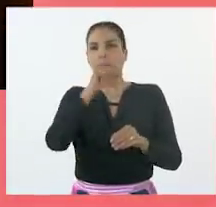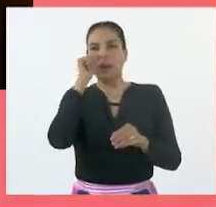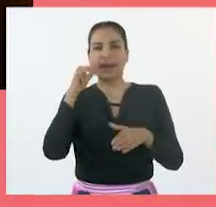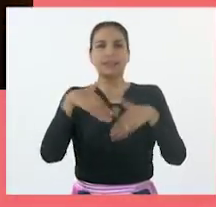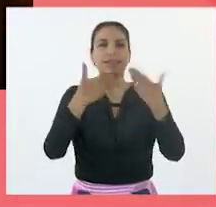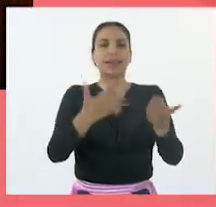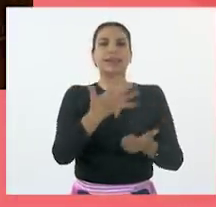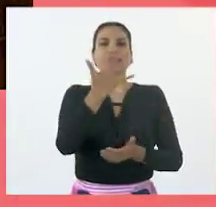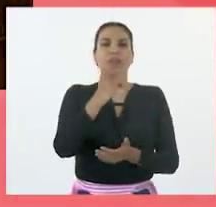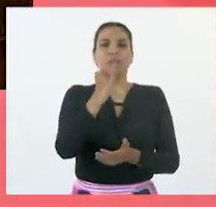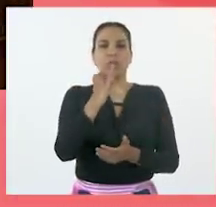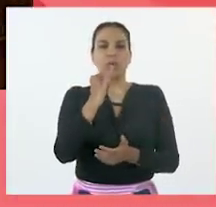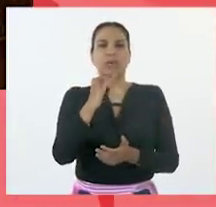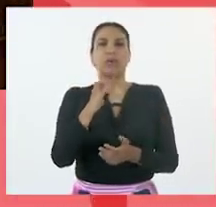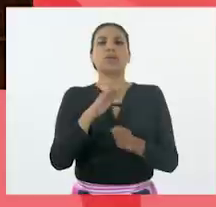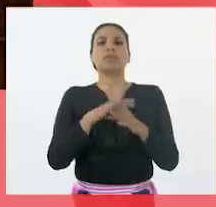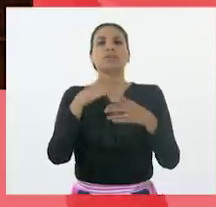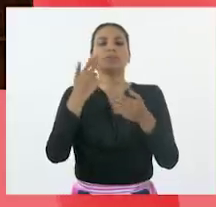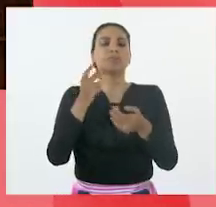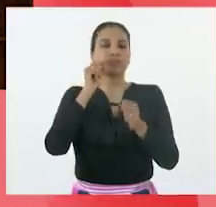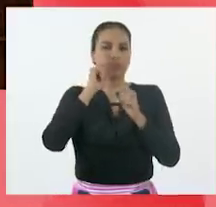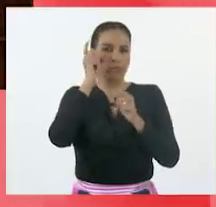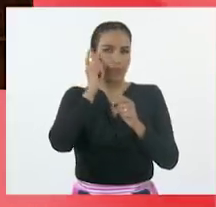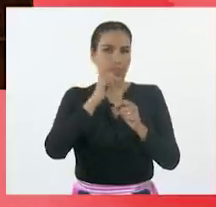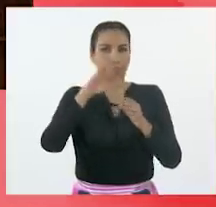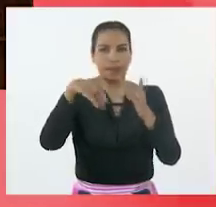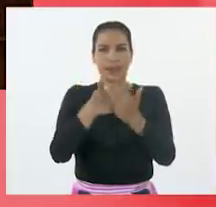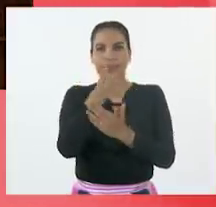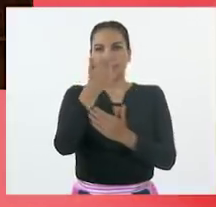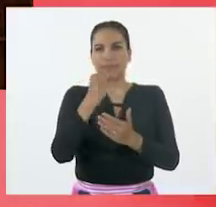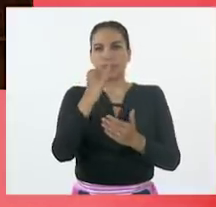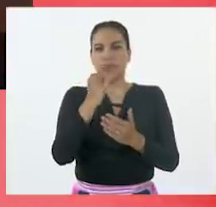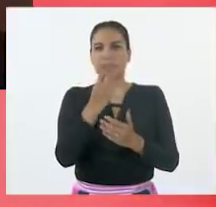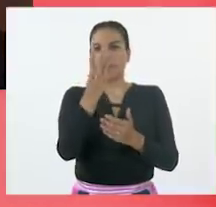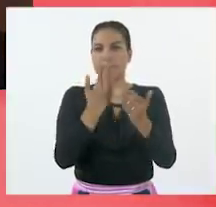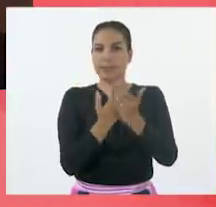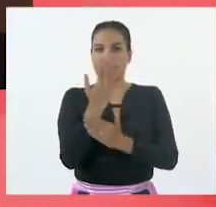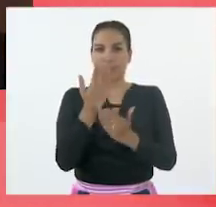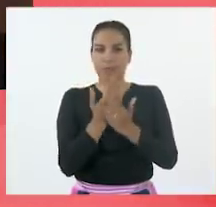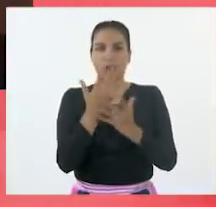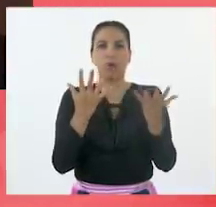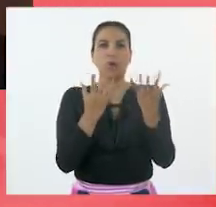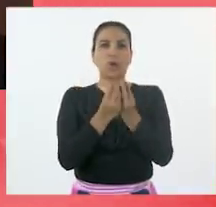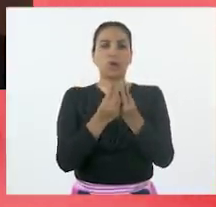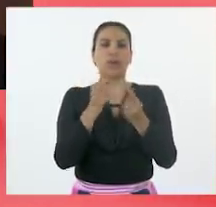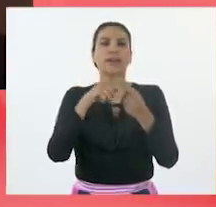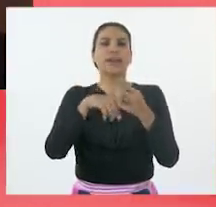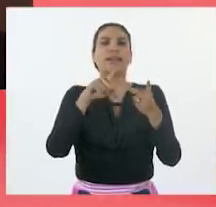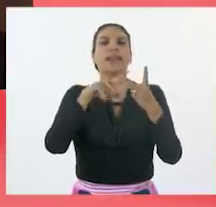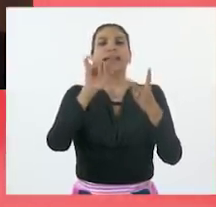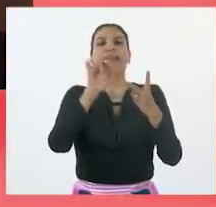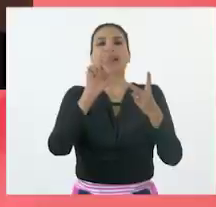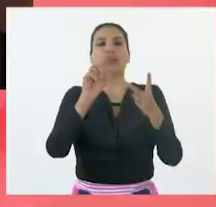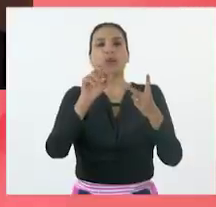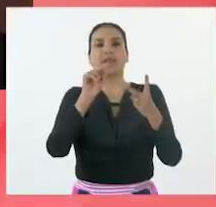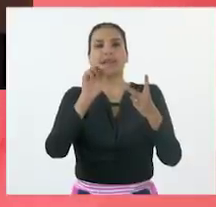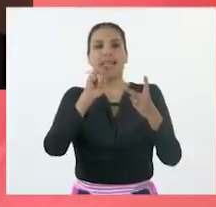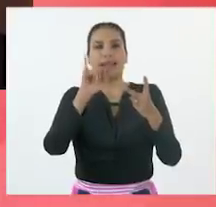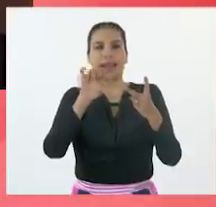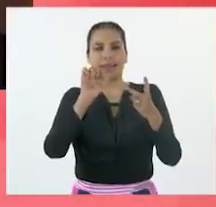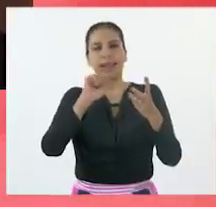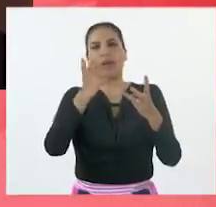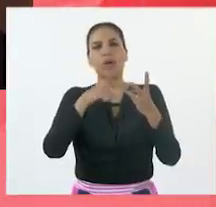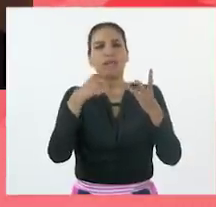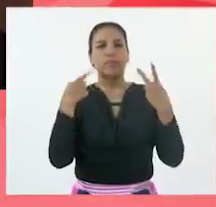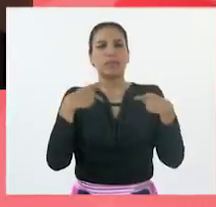julio, duerme, y en la madrugada del 6 de julio, como a las 3 de la mañana, junto con Lerdo de Tejada y un escuincle de apellido Díez